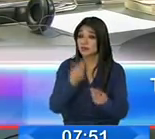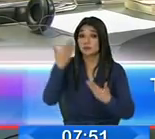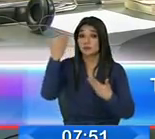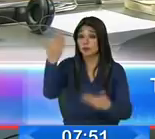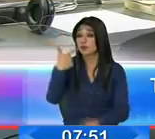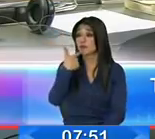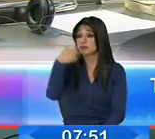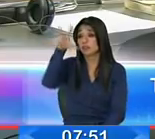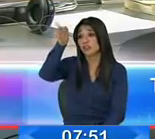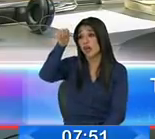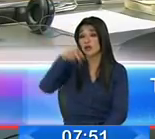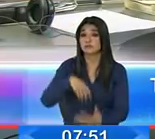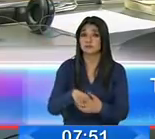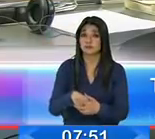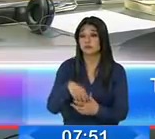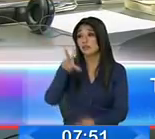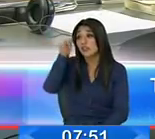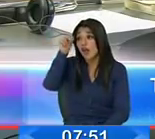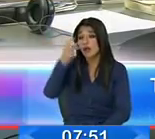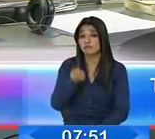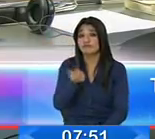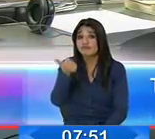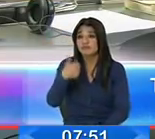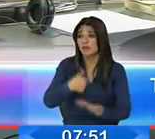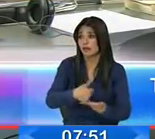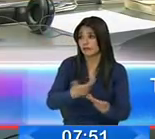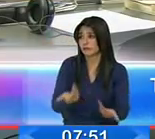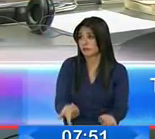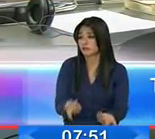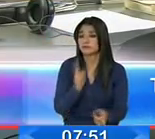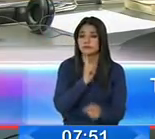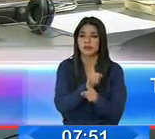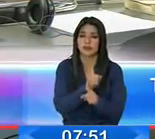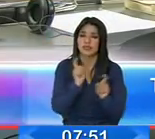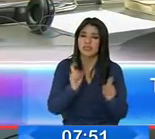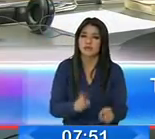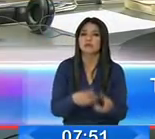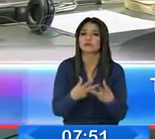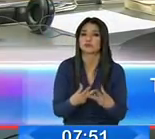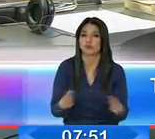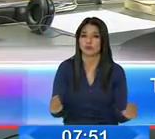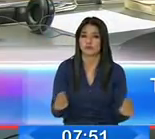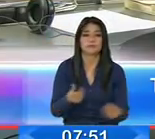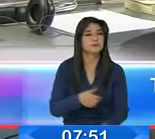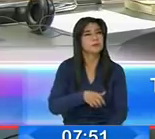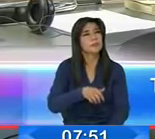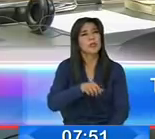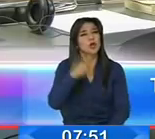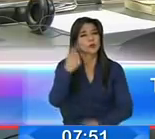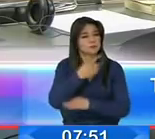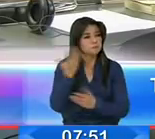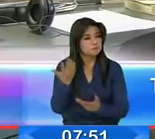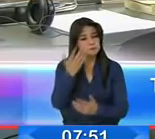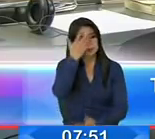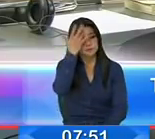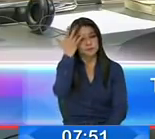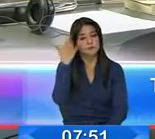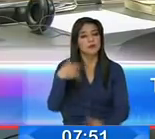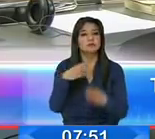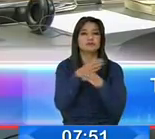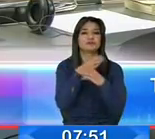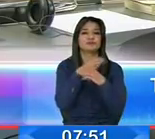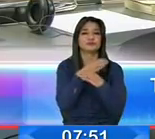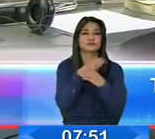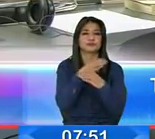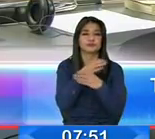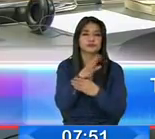dicen no a la eliminación de los subsidios. Claro, tenemos que buscar un camino, porque el otro día estábamos haciendo un cálculo a ojo